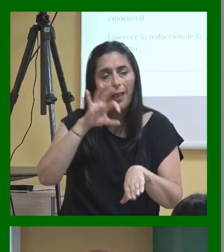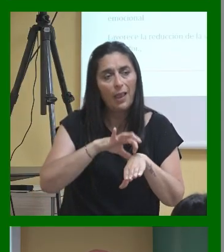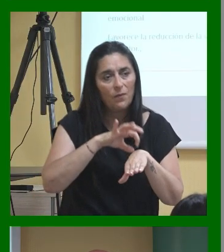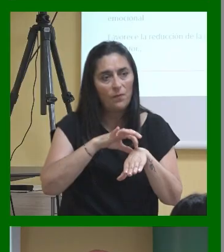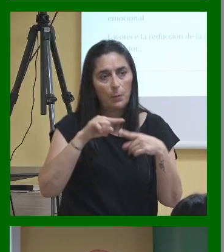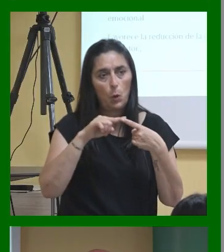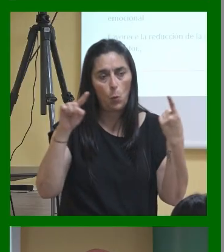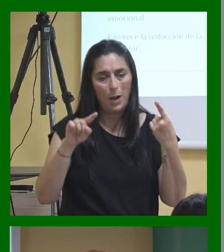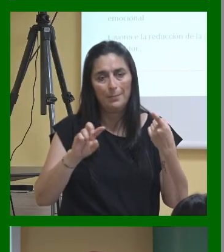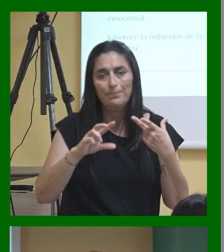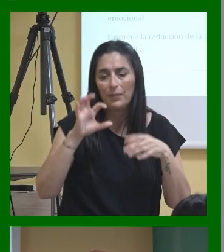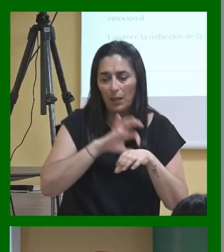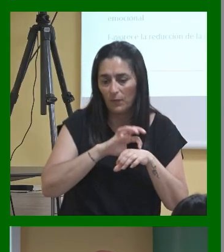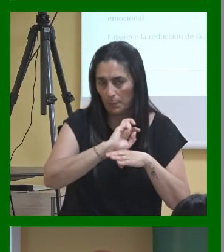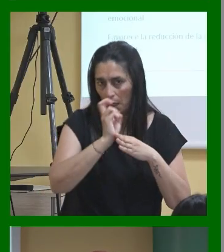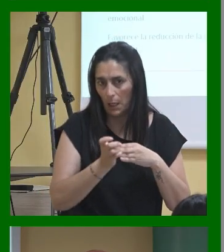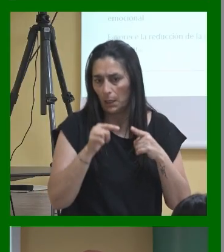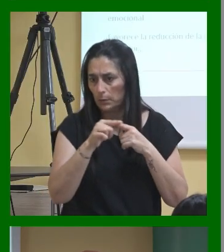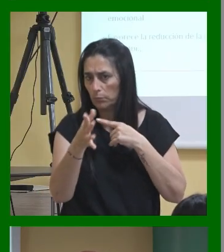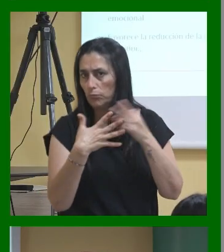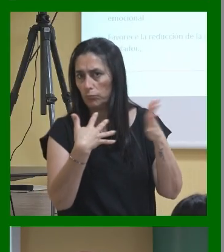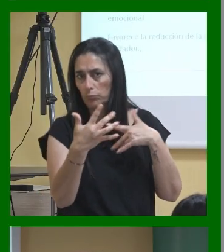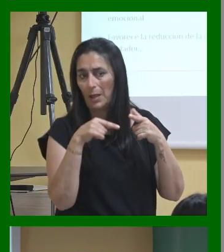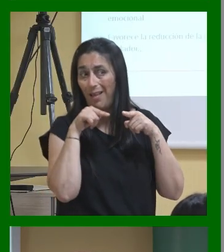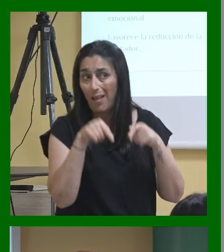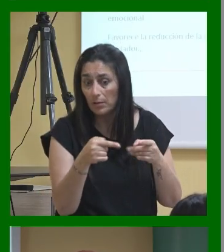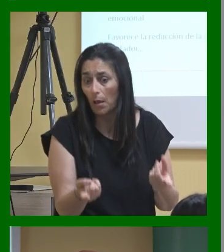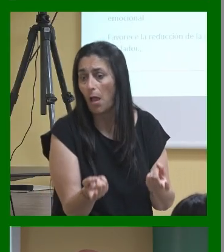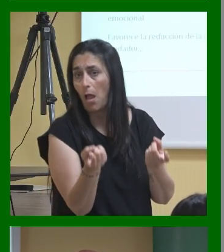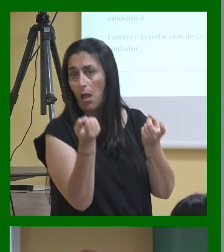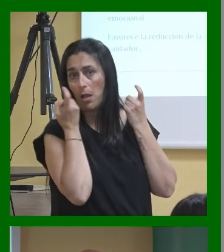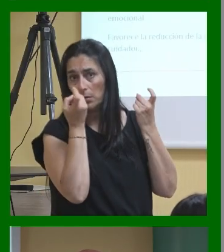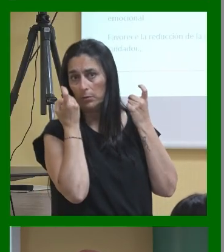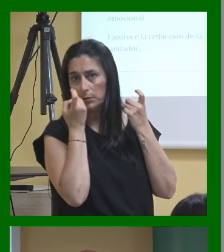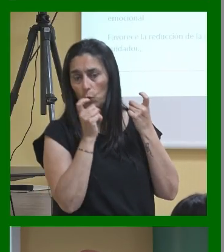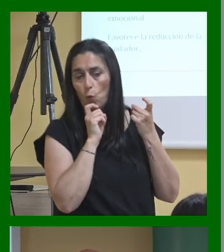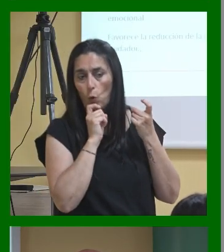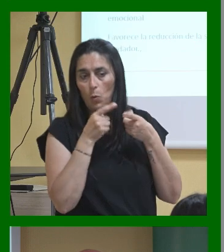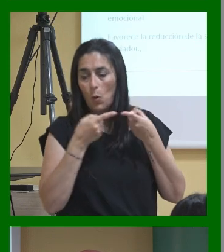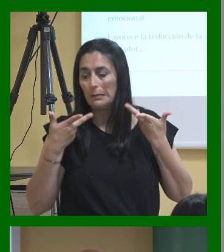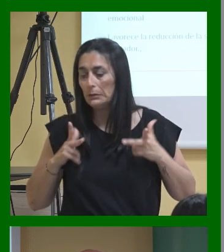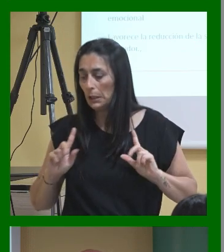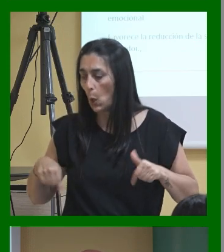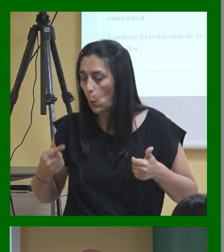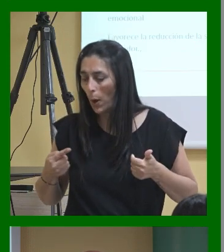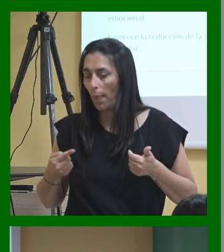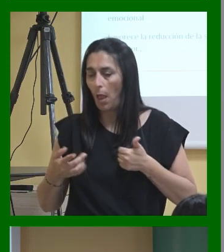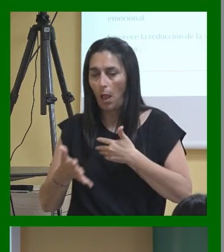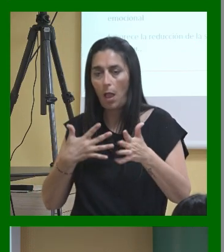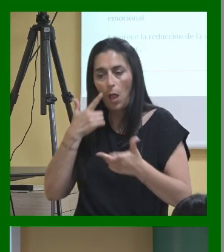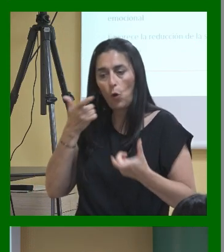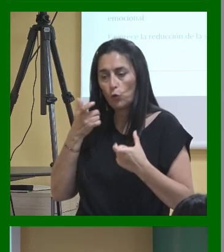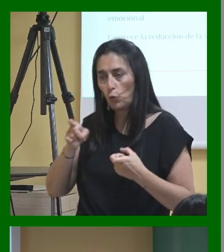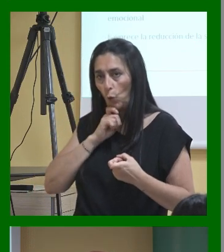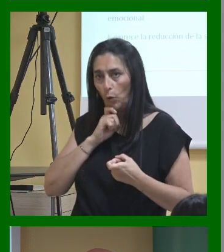que tienen ataxia. Es decir, lo han hecho ellos y ellos nos han enseñado de cómo hacer la silla de ruedas y cómo trabajar la silla de ruedas. Entonces,